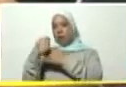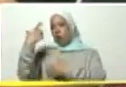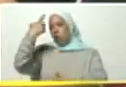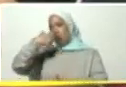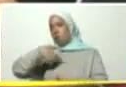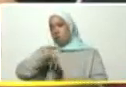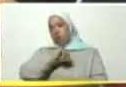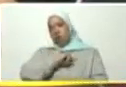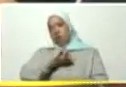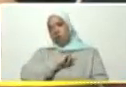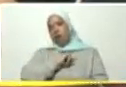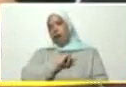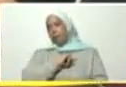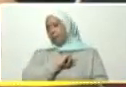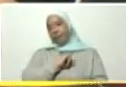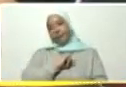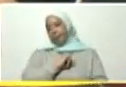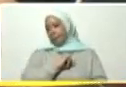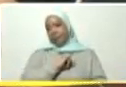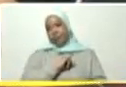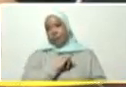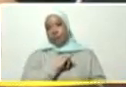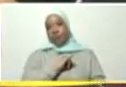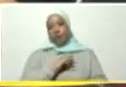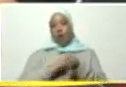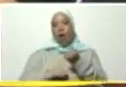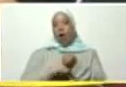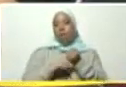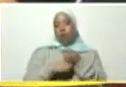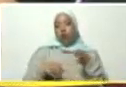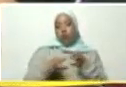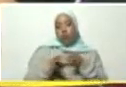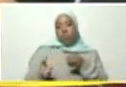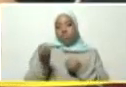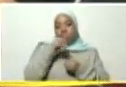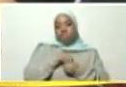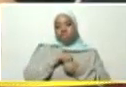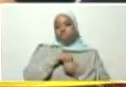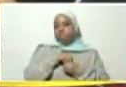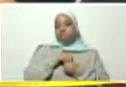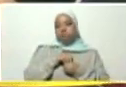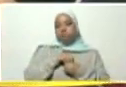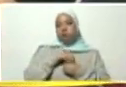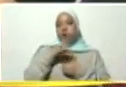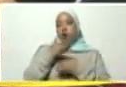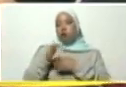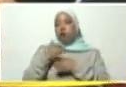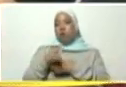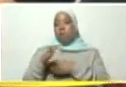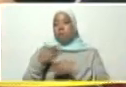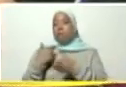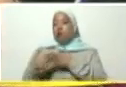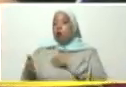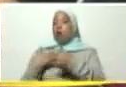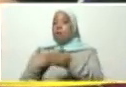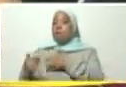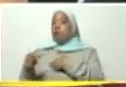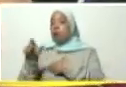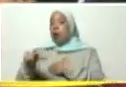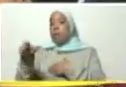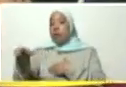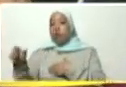individualistas caudilliscos que se quieran imponer a trochimocha y